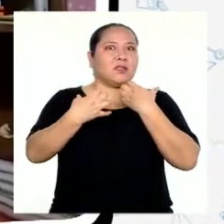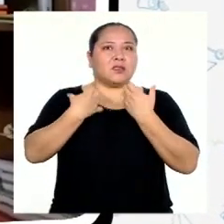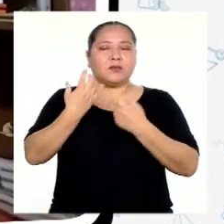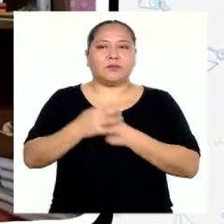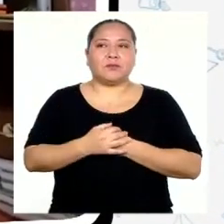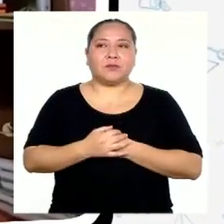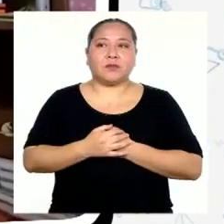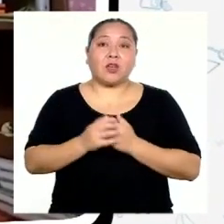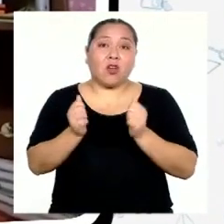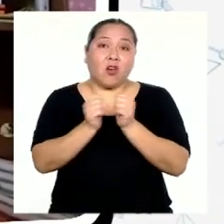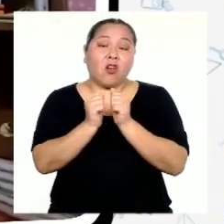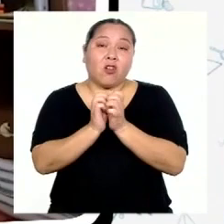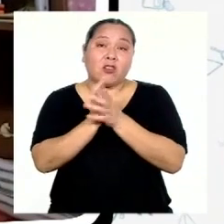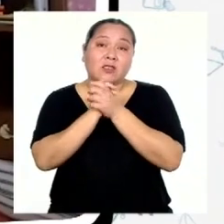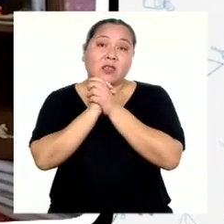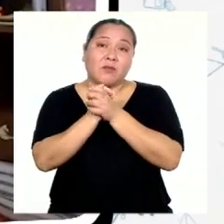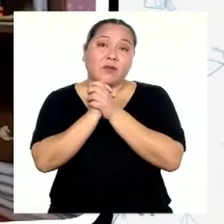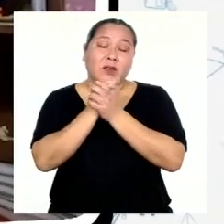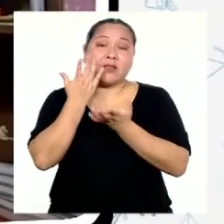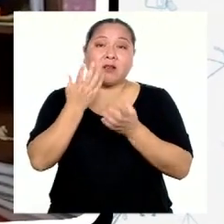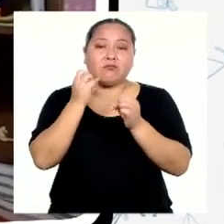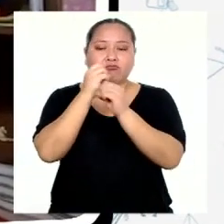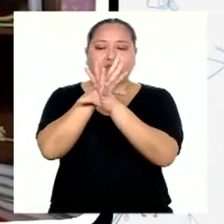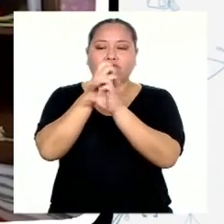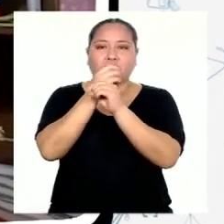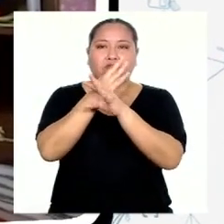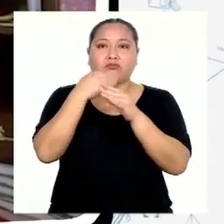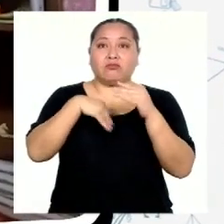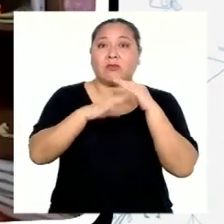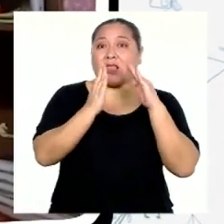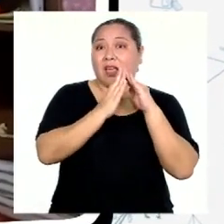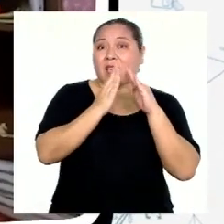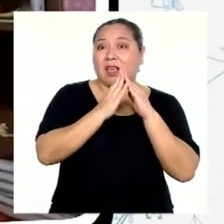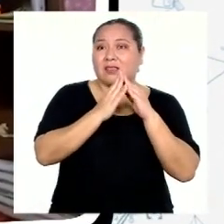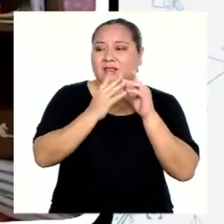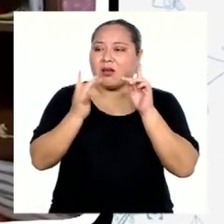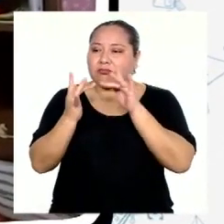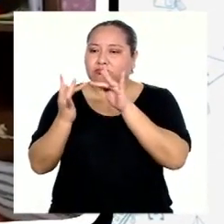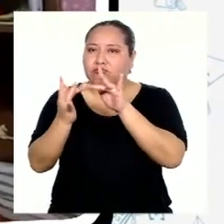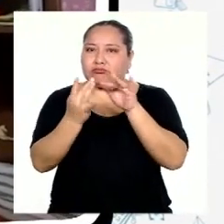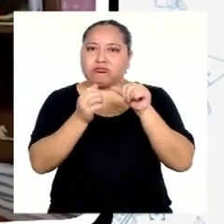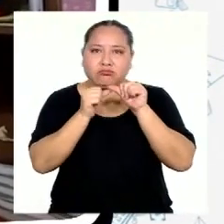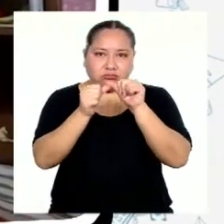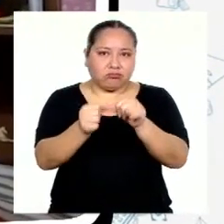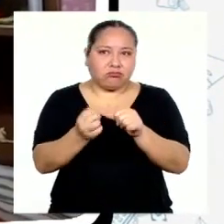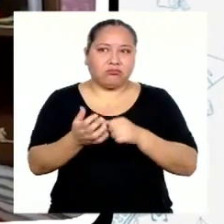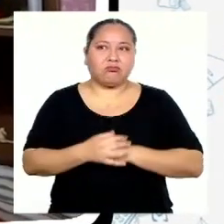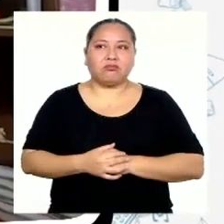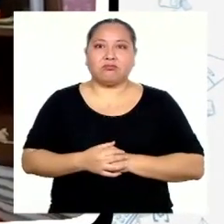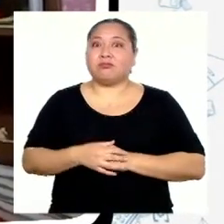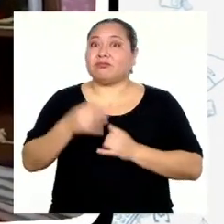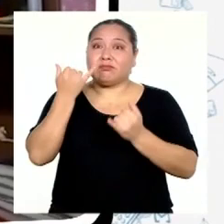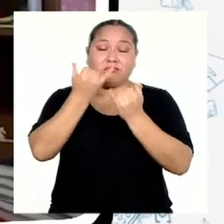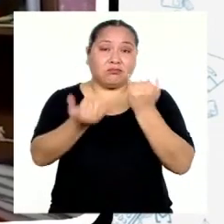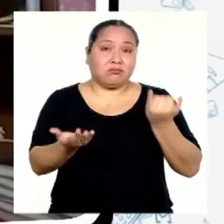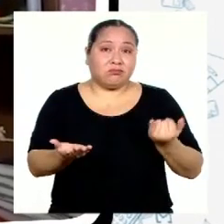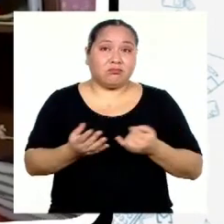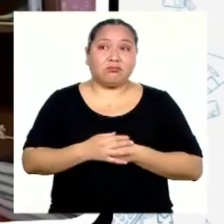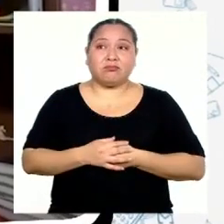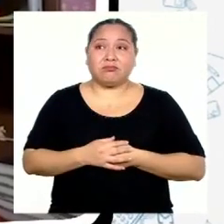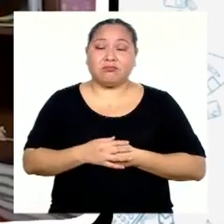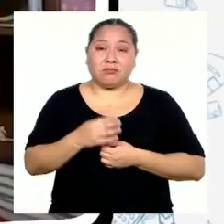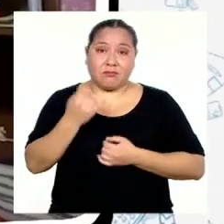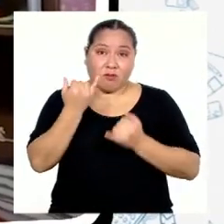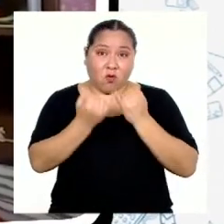con nuestros amigos podemos hacer videollamadas desde casa y así mantenernos en contacto. Y por último, y mi